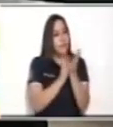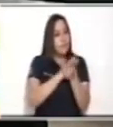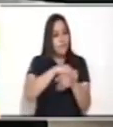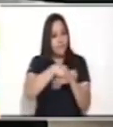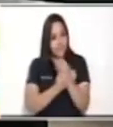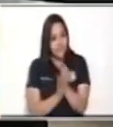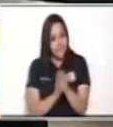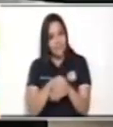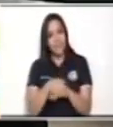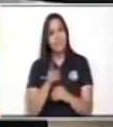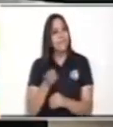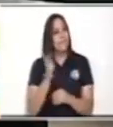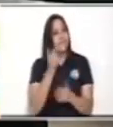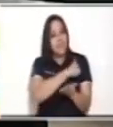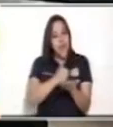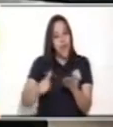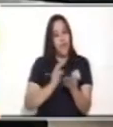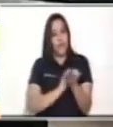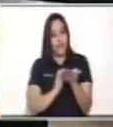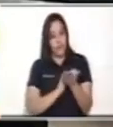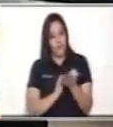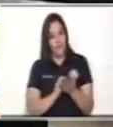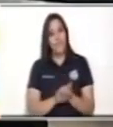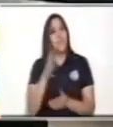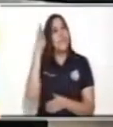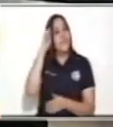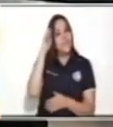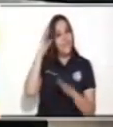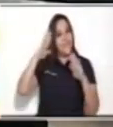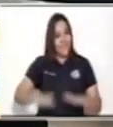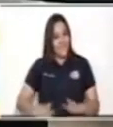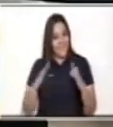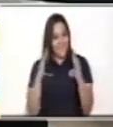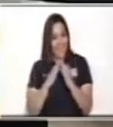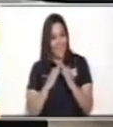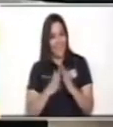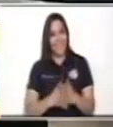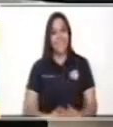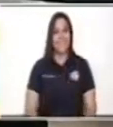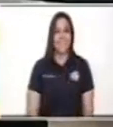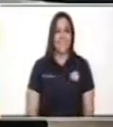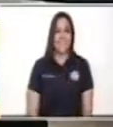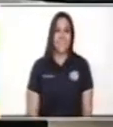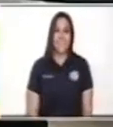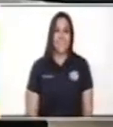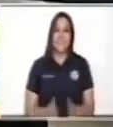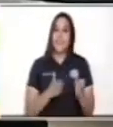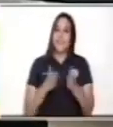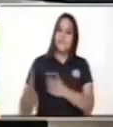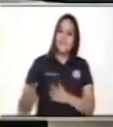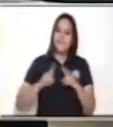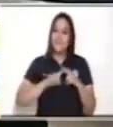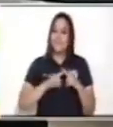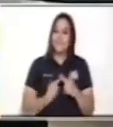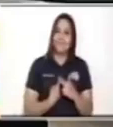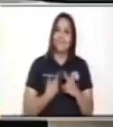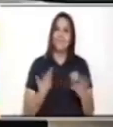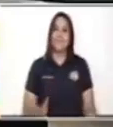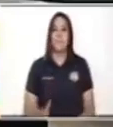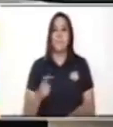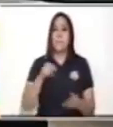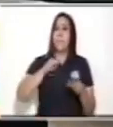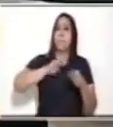sus manos constantemente con agua y jabón. Y recuerda, quédate en casa. Vamos a empezar. Y